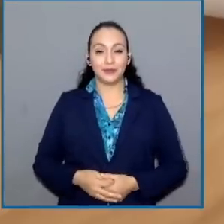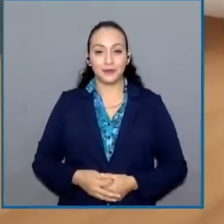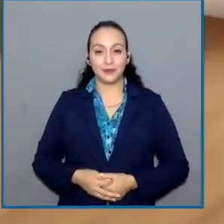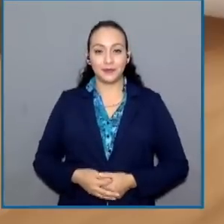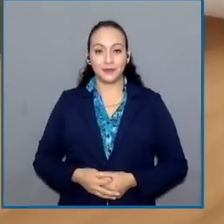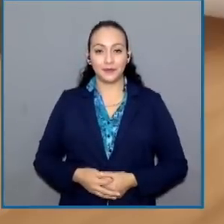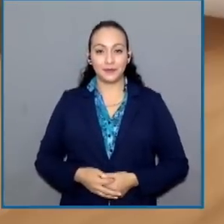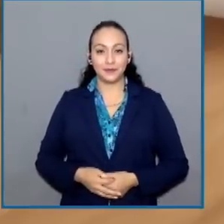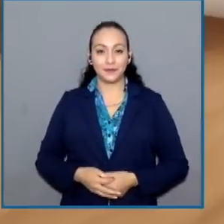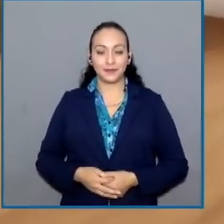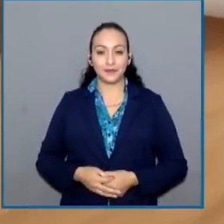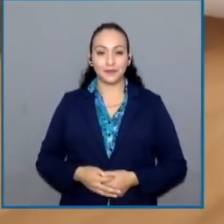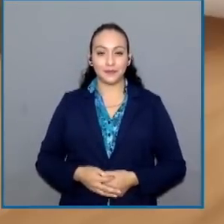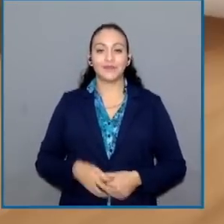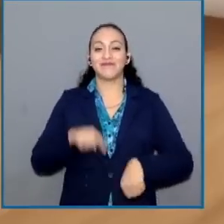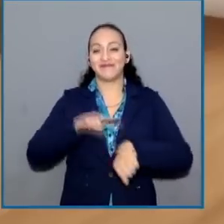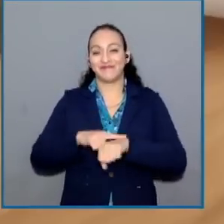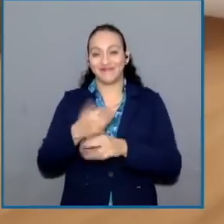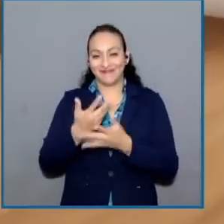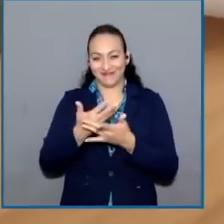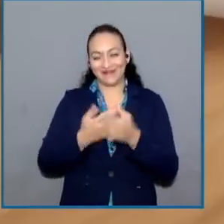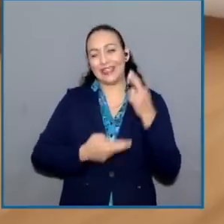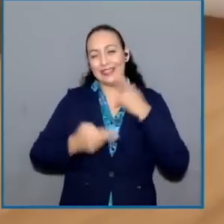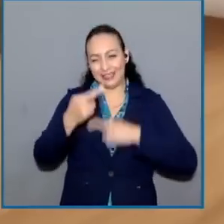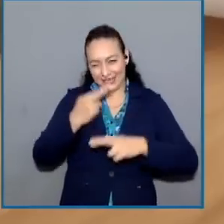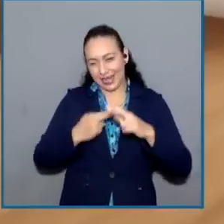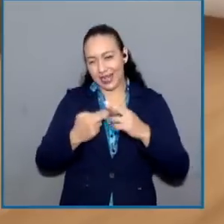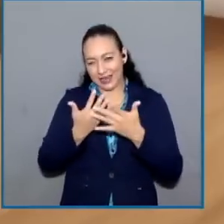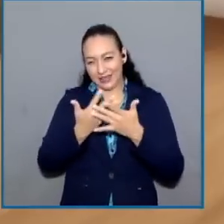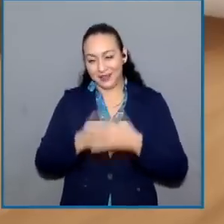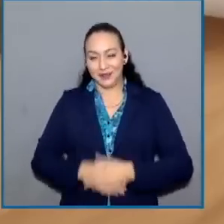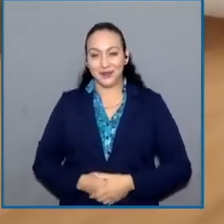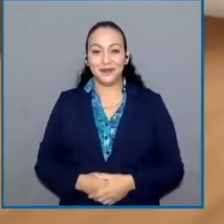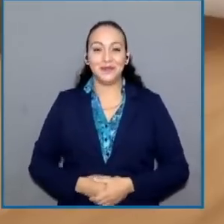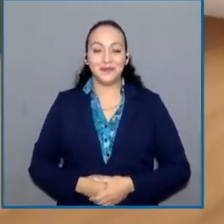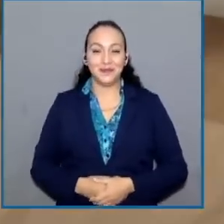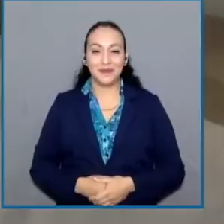Es momento de hacer una breve pausa, pero continúe con nosotros.